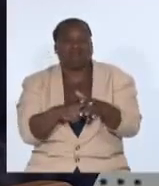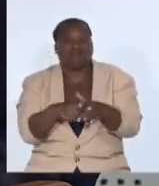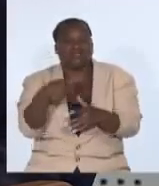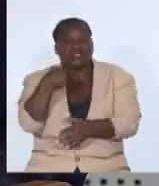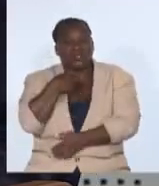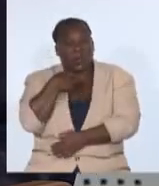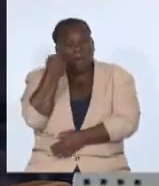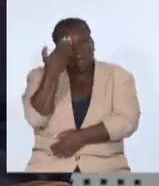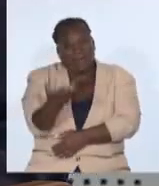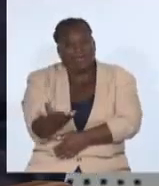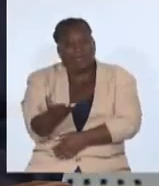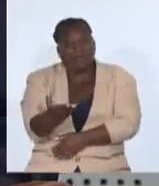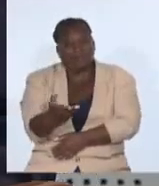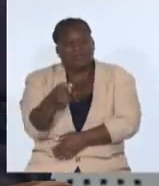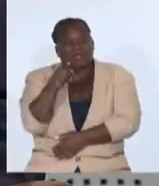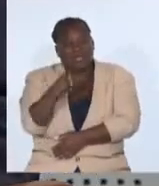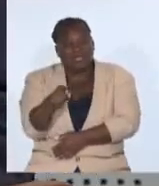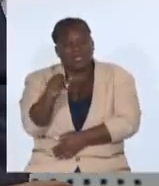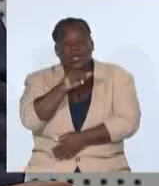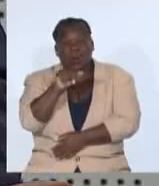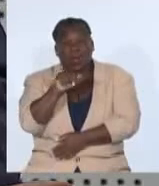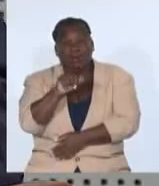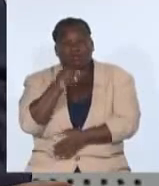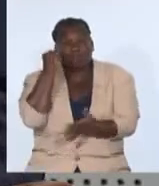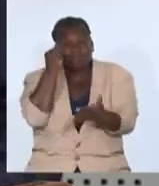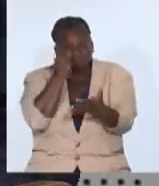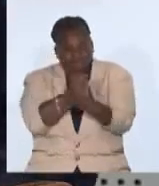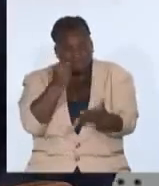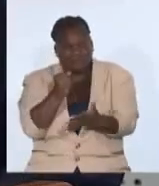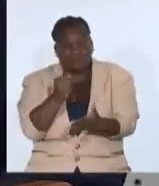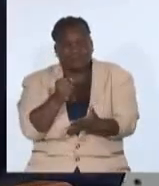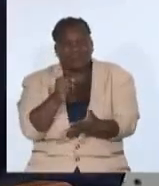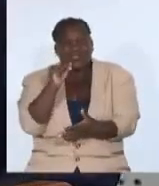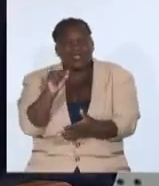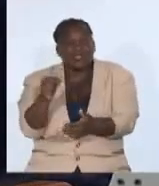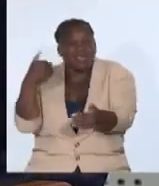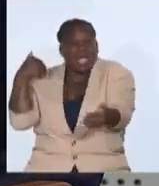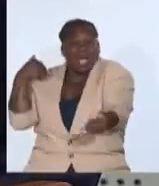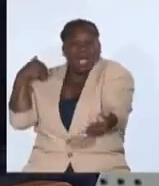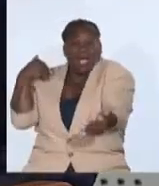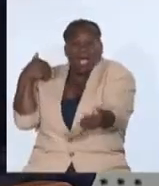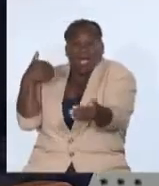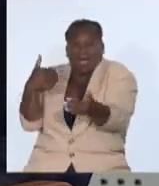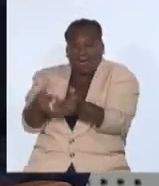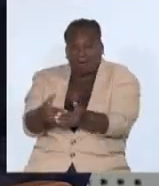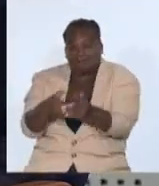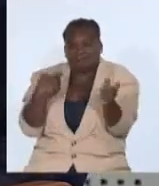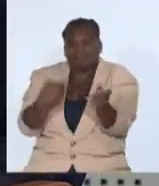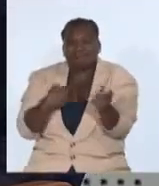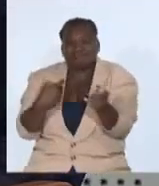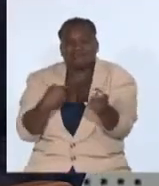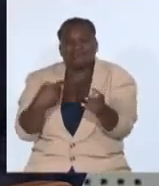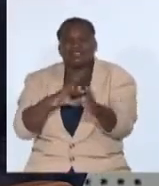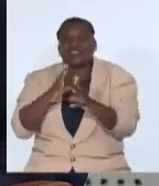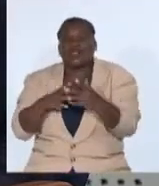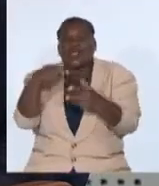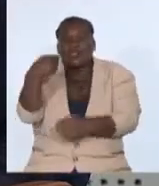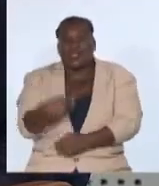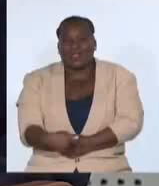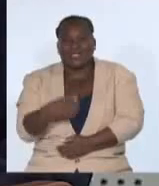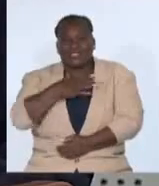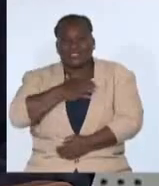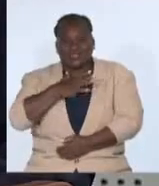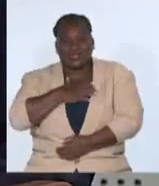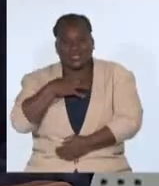pido que la tomen como una confirmación del largo camino que hemos andado juntos y todos los derechos que nos asisten